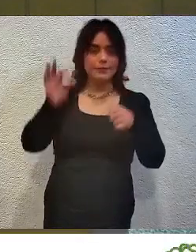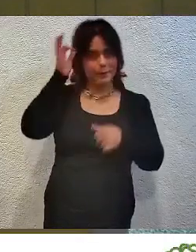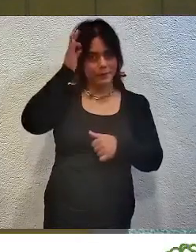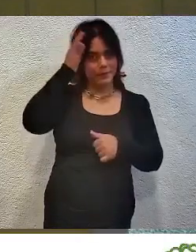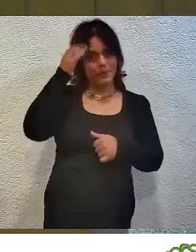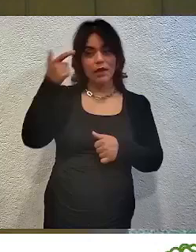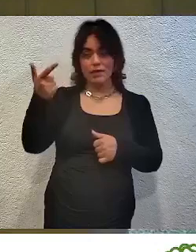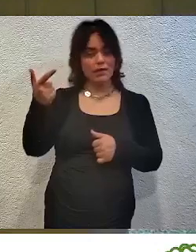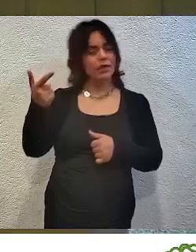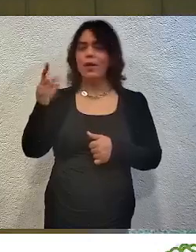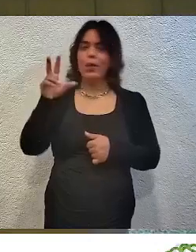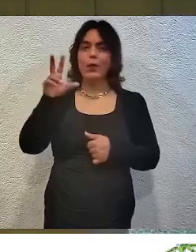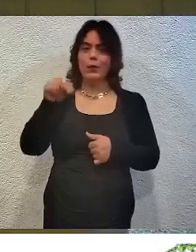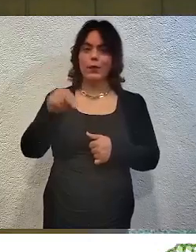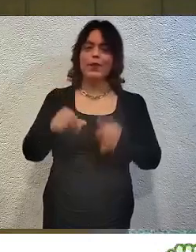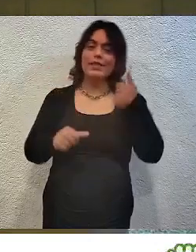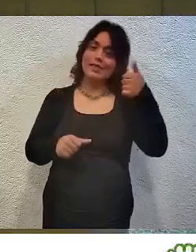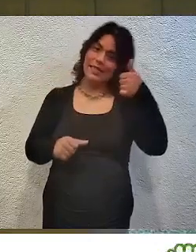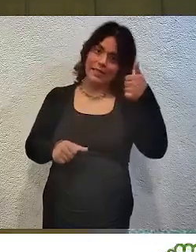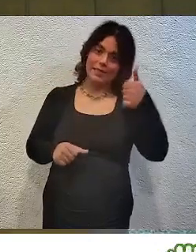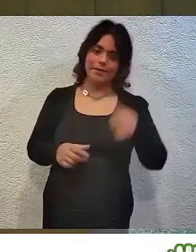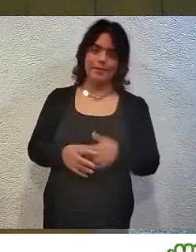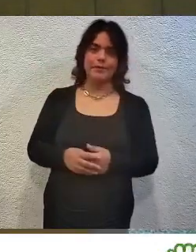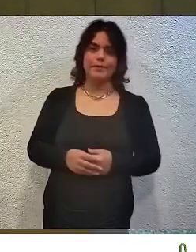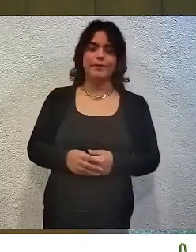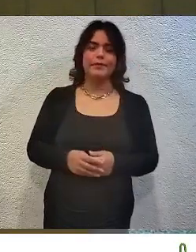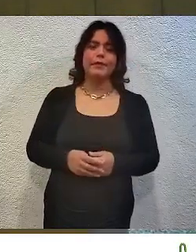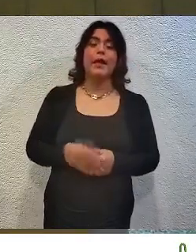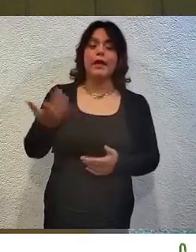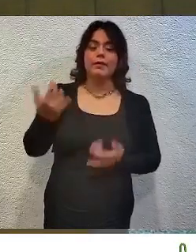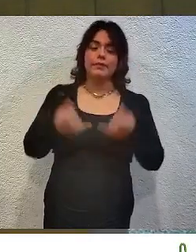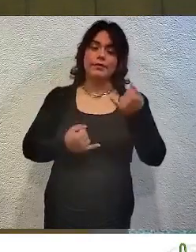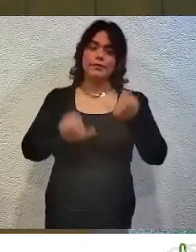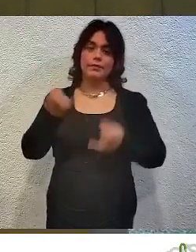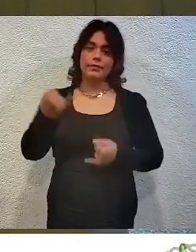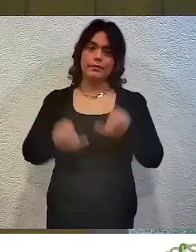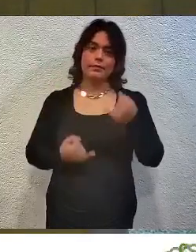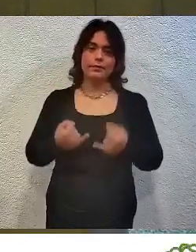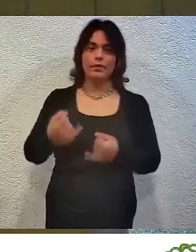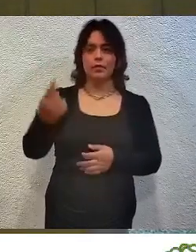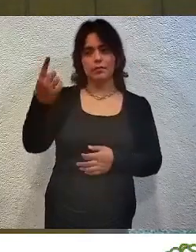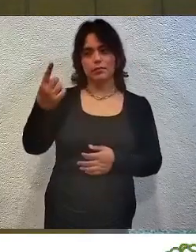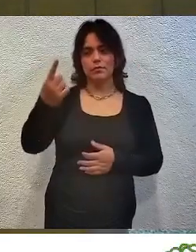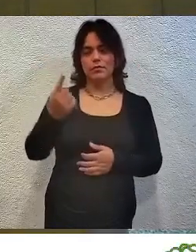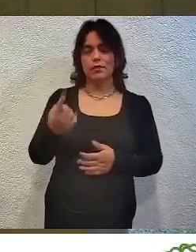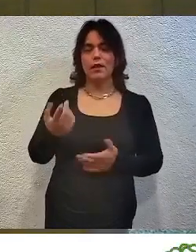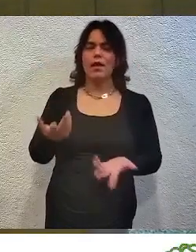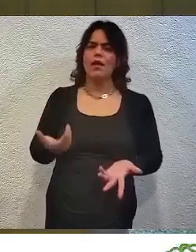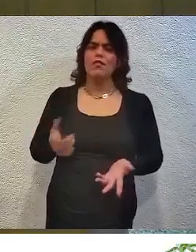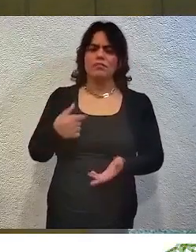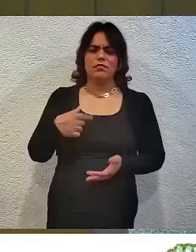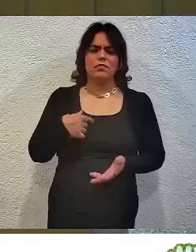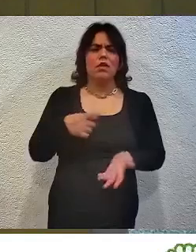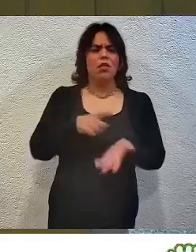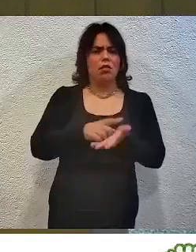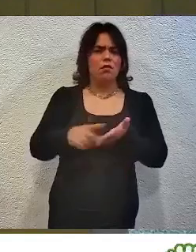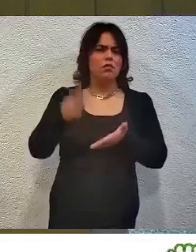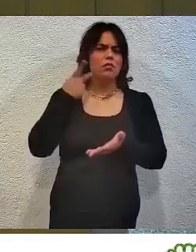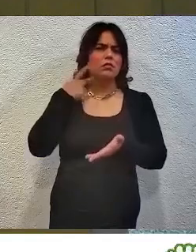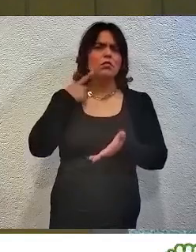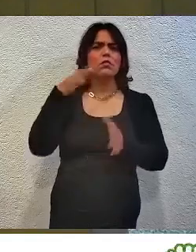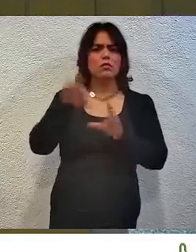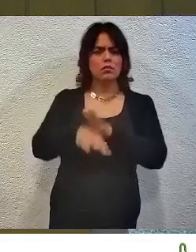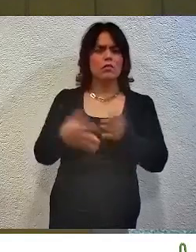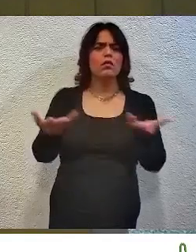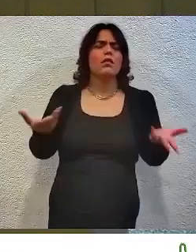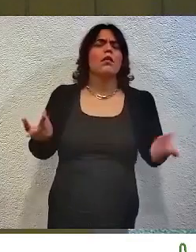entonces viene este actor a juicio con nosotros a señalar que se le están violando derechos político-electorales, y lo que